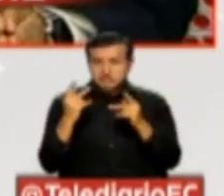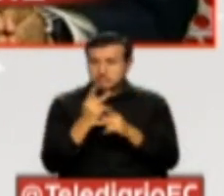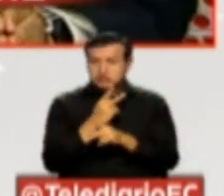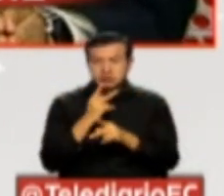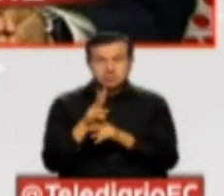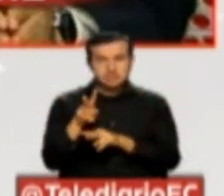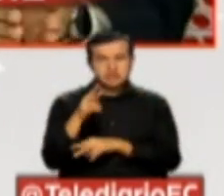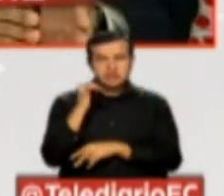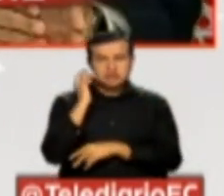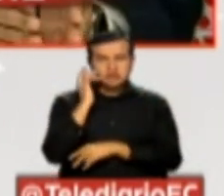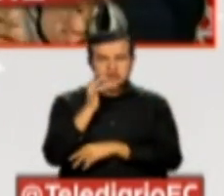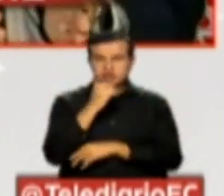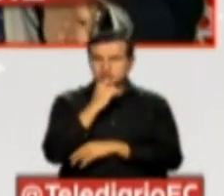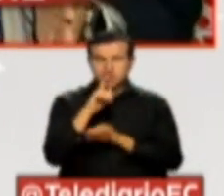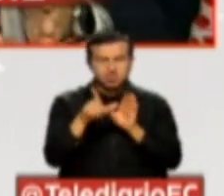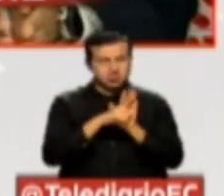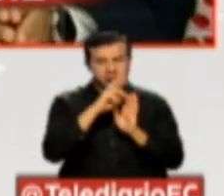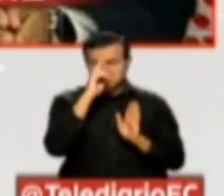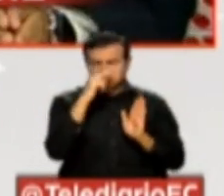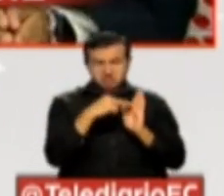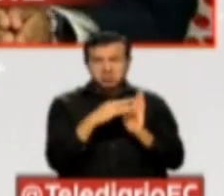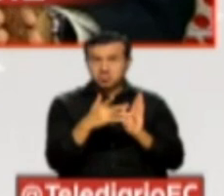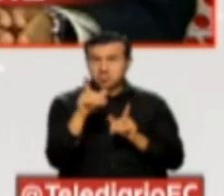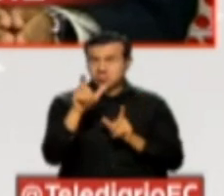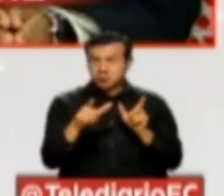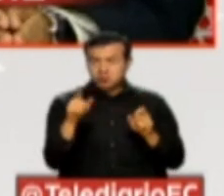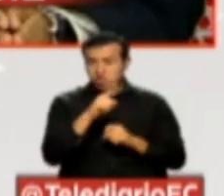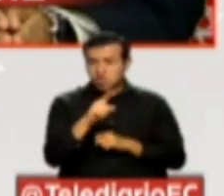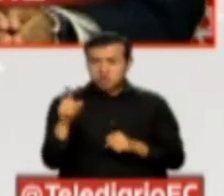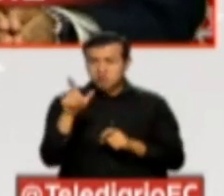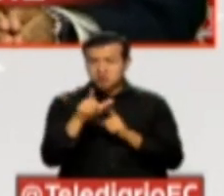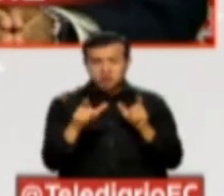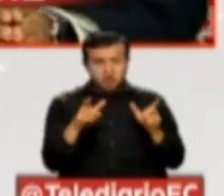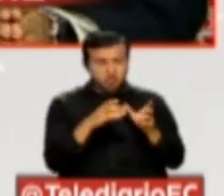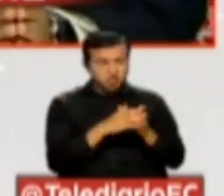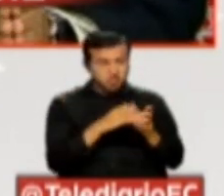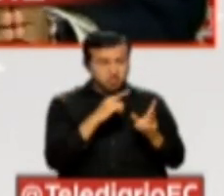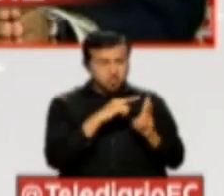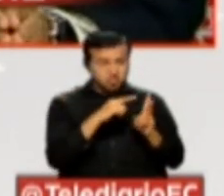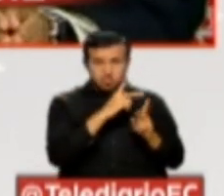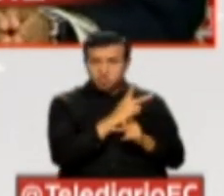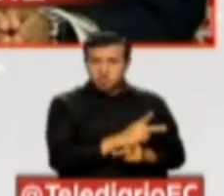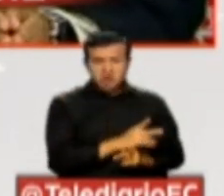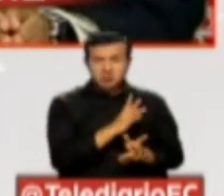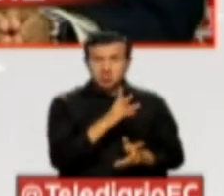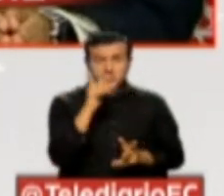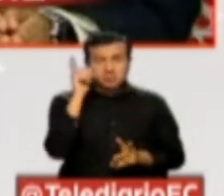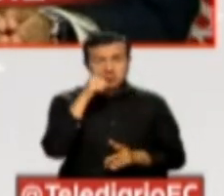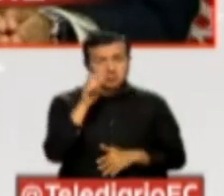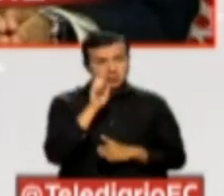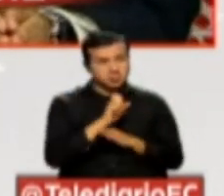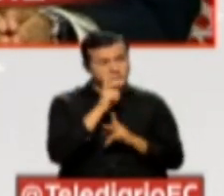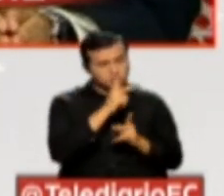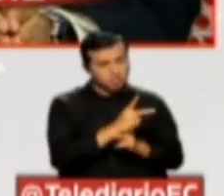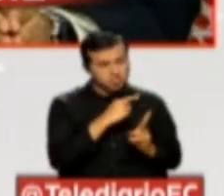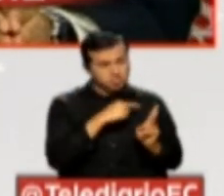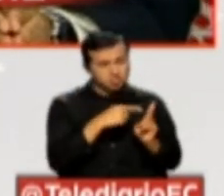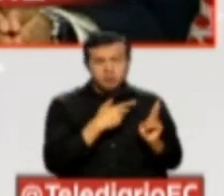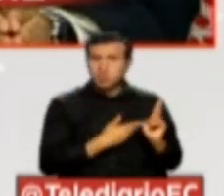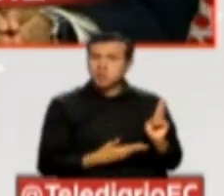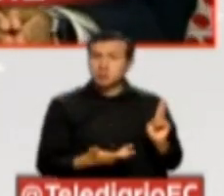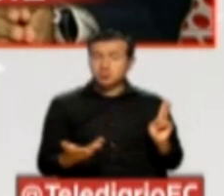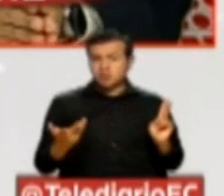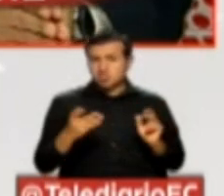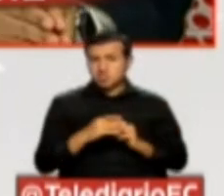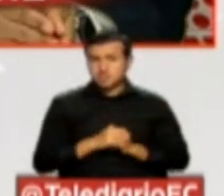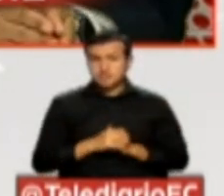sospechosa, antijurídica, por la cual unas personas han quedado desprotegidas cuando la obligación de la Fiscalía del Ecuador es justamente proteger a las